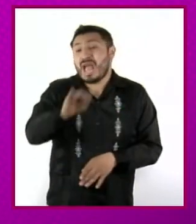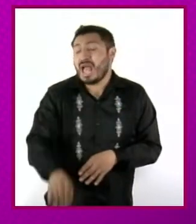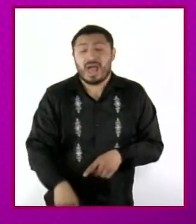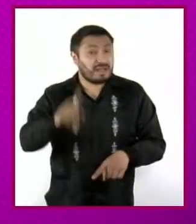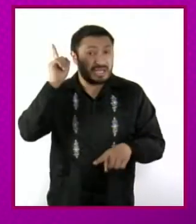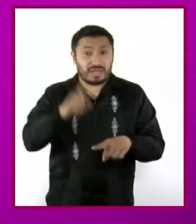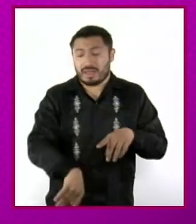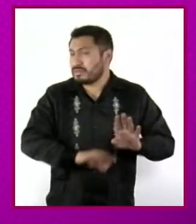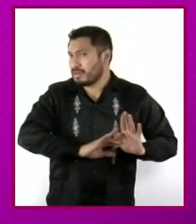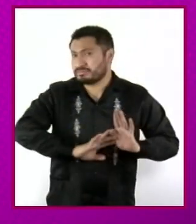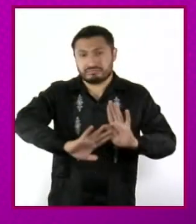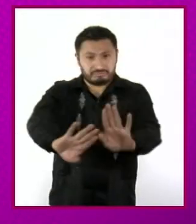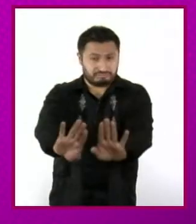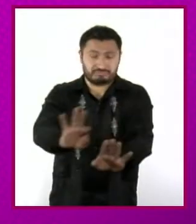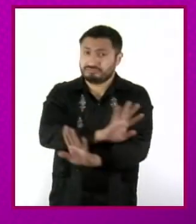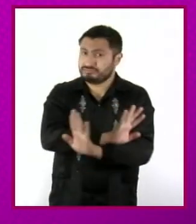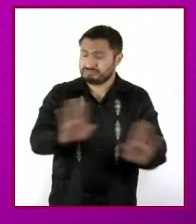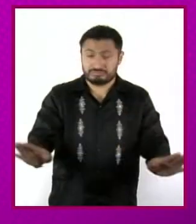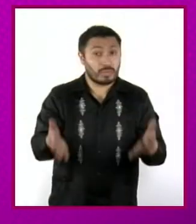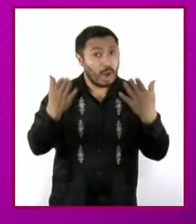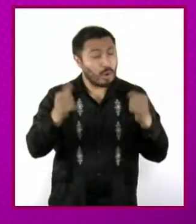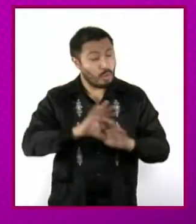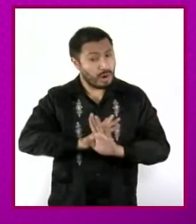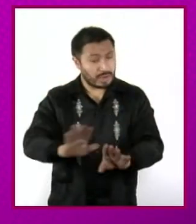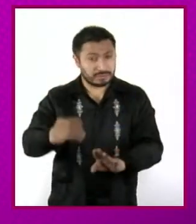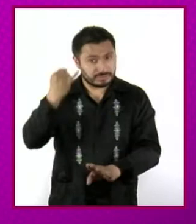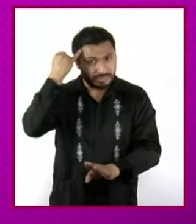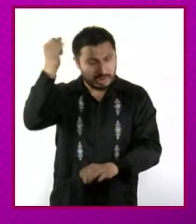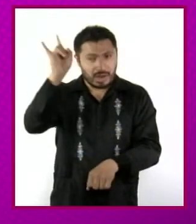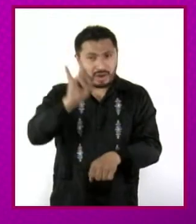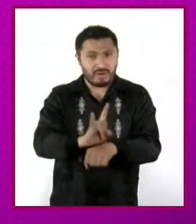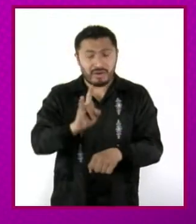de nuestras vidas, de nuestra existencia.